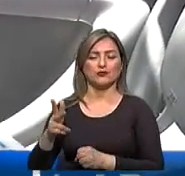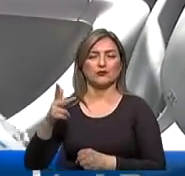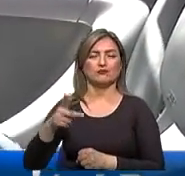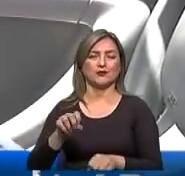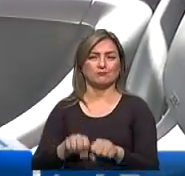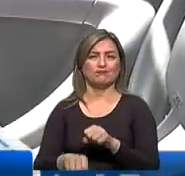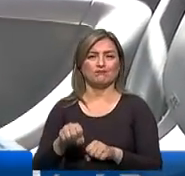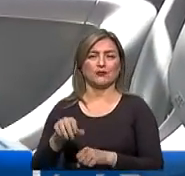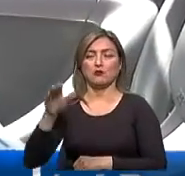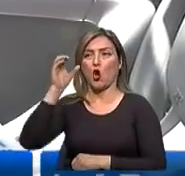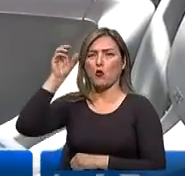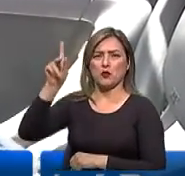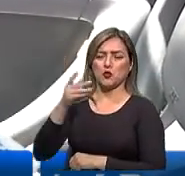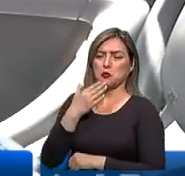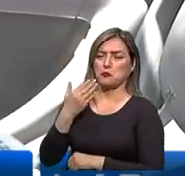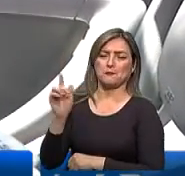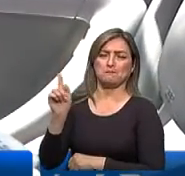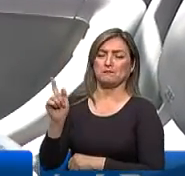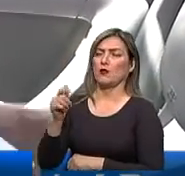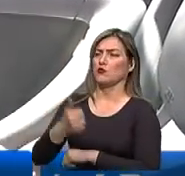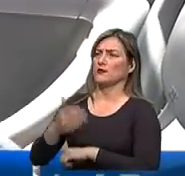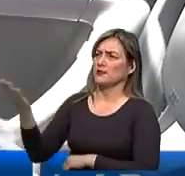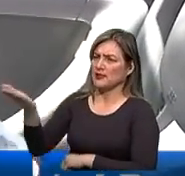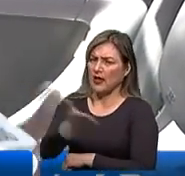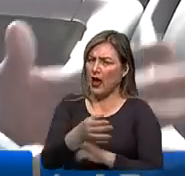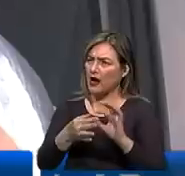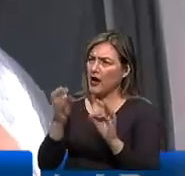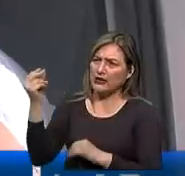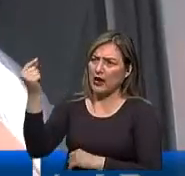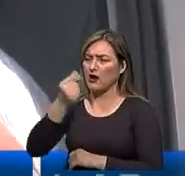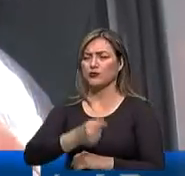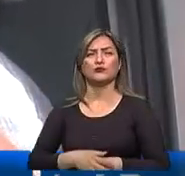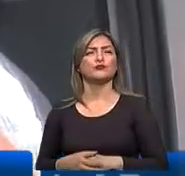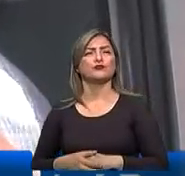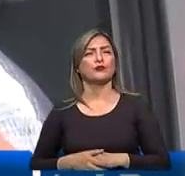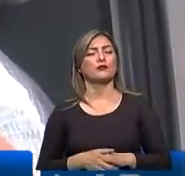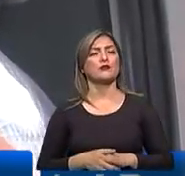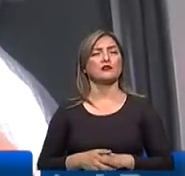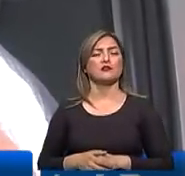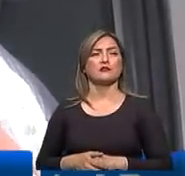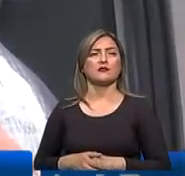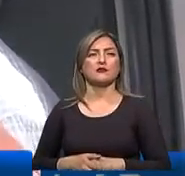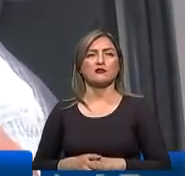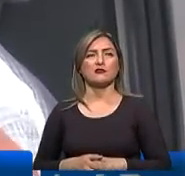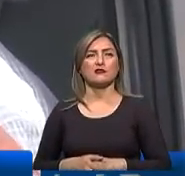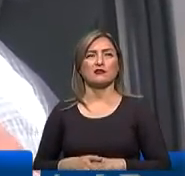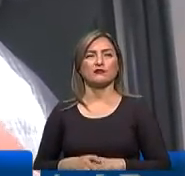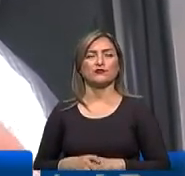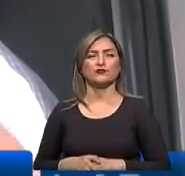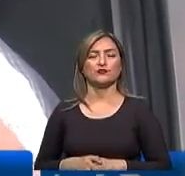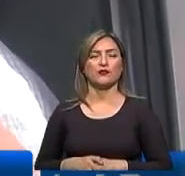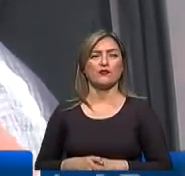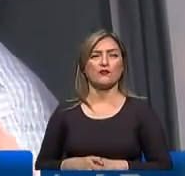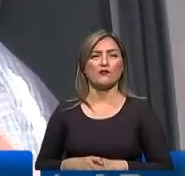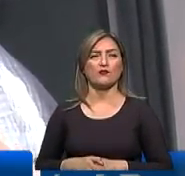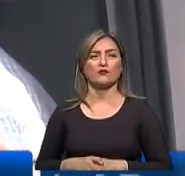ya no hay que dar opiniones de cómo están, sino que se repare inmediatamente. Tremendos. De hecho, sí sería la administración